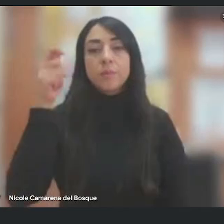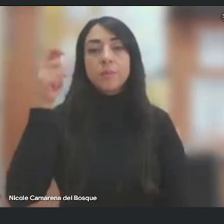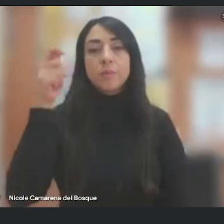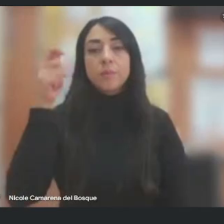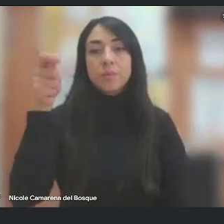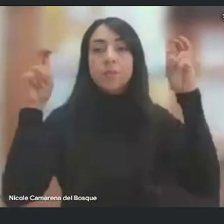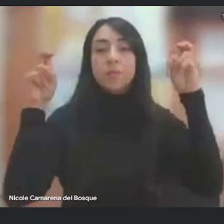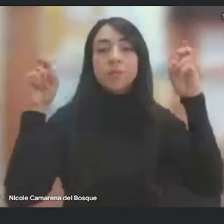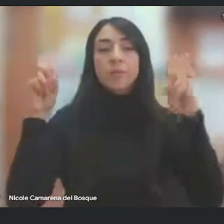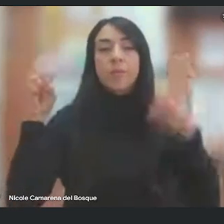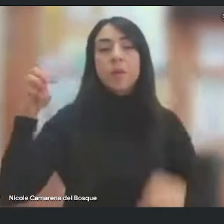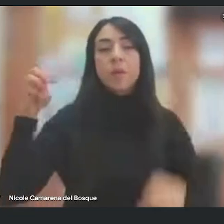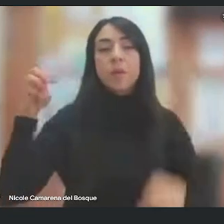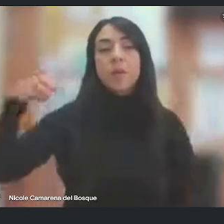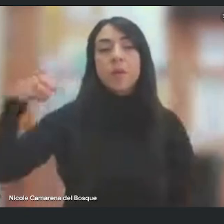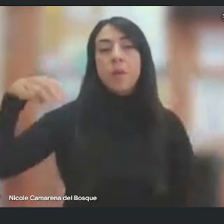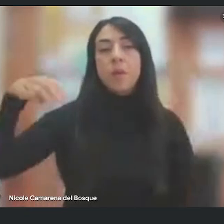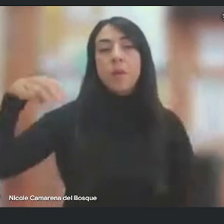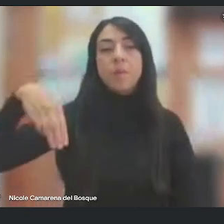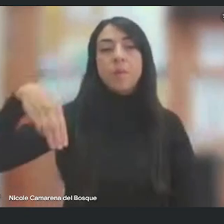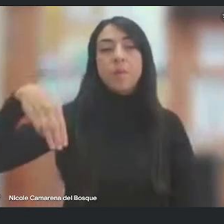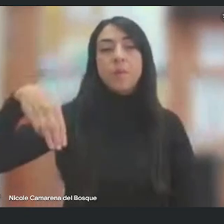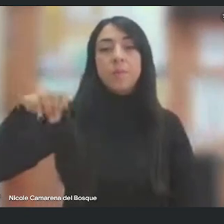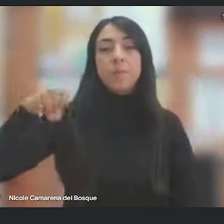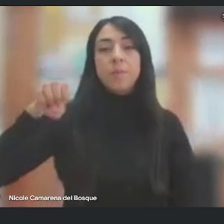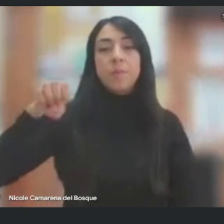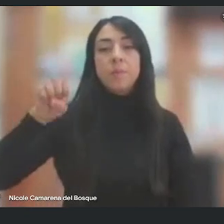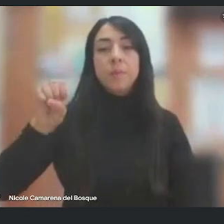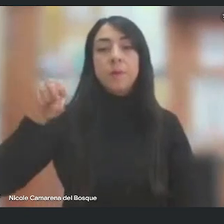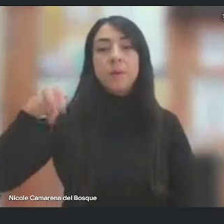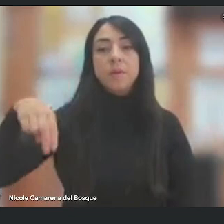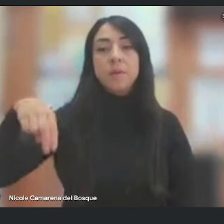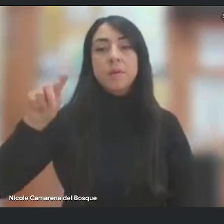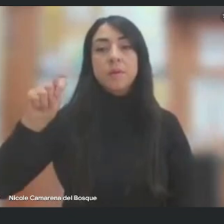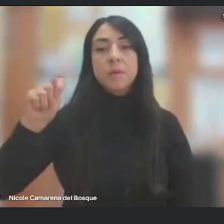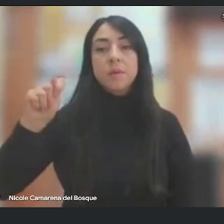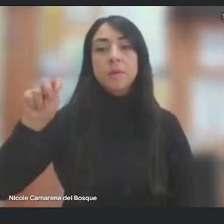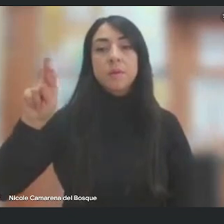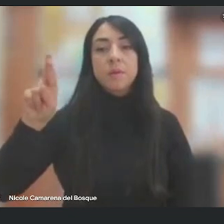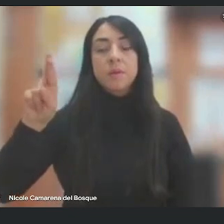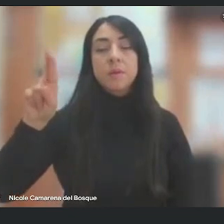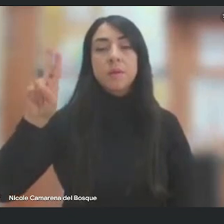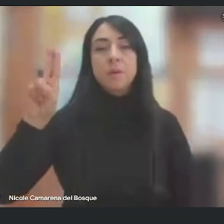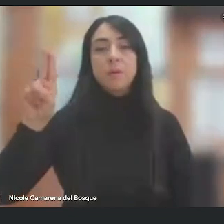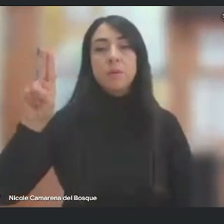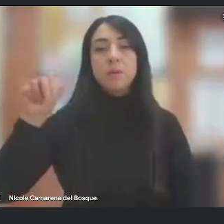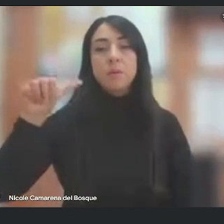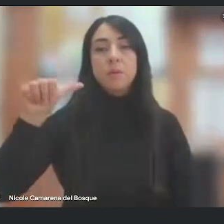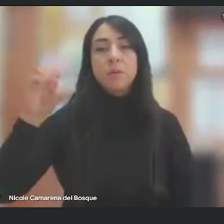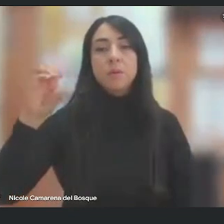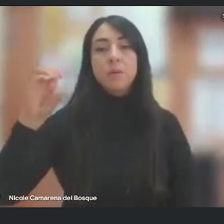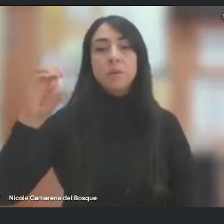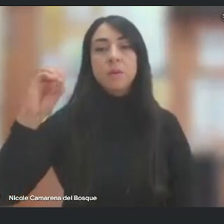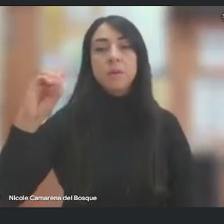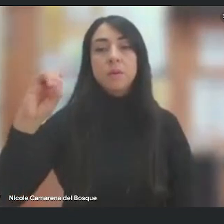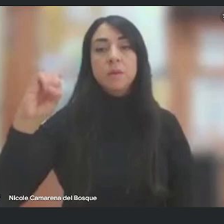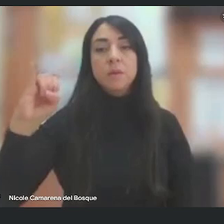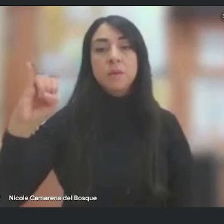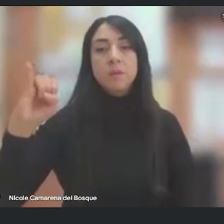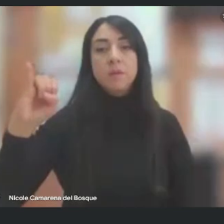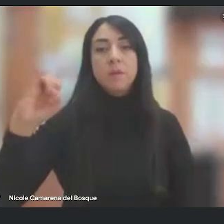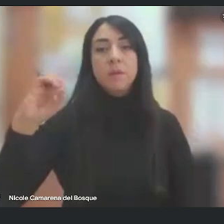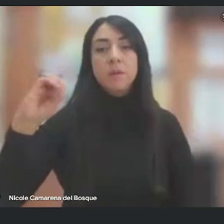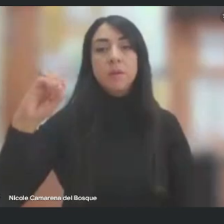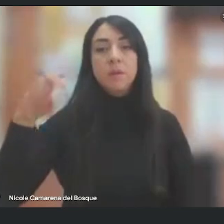algunas definiciones. El ciclo menstrual es una serie mensual de cambios que ocurren en el